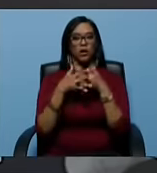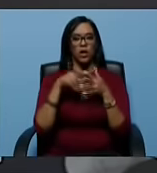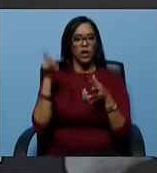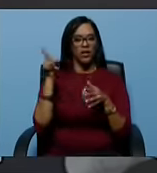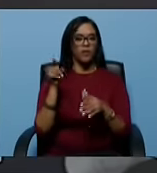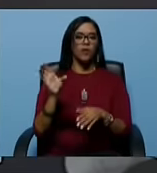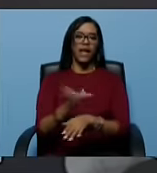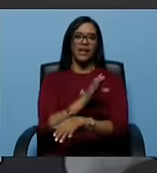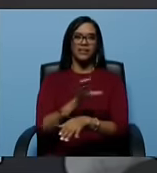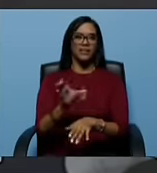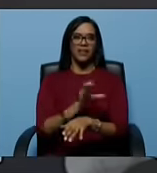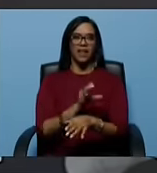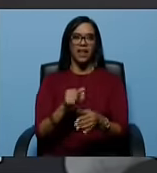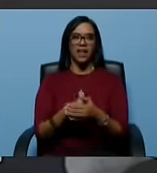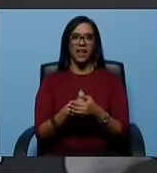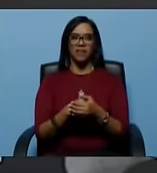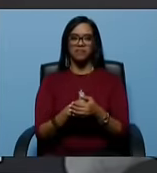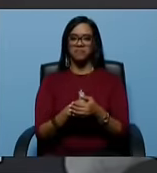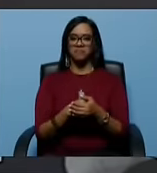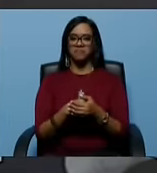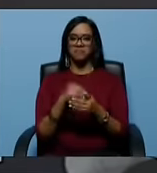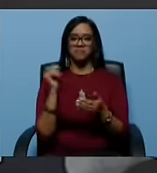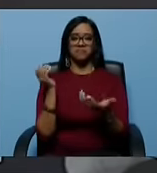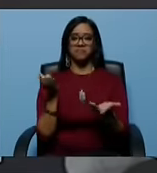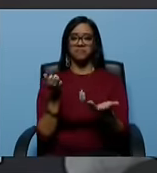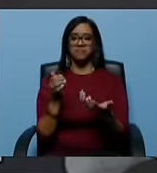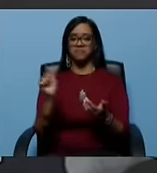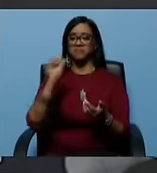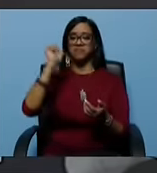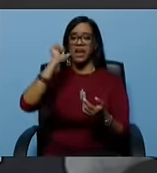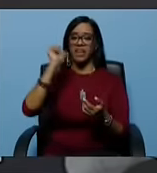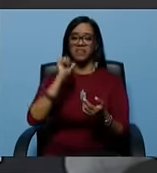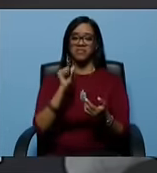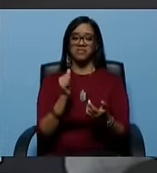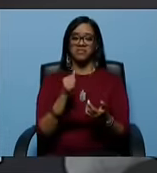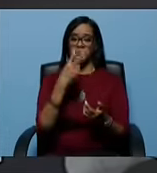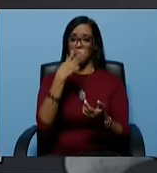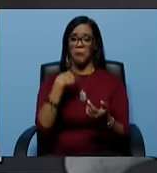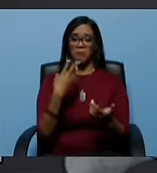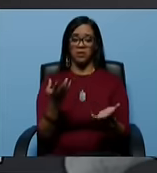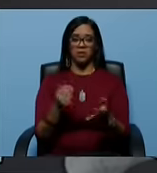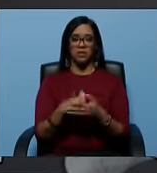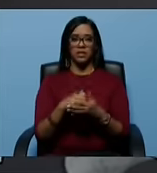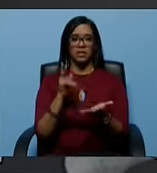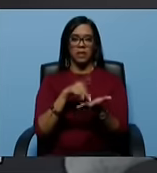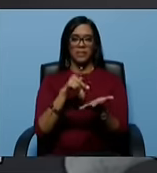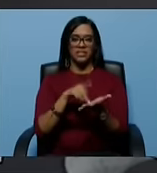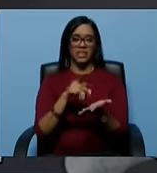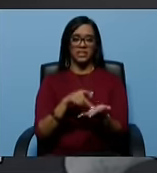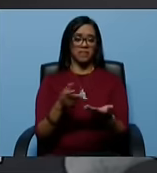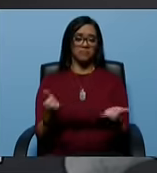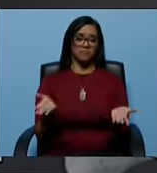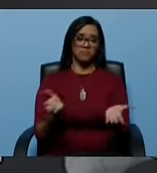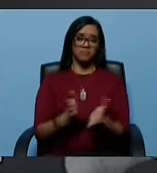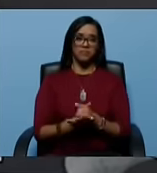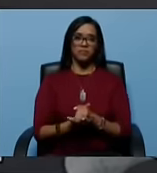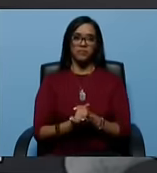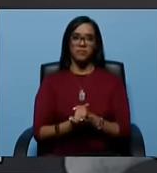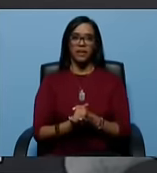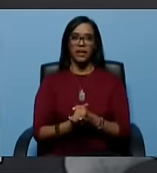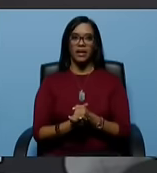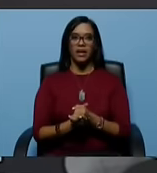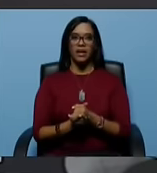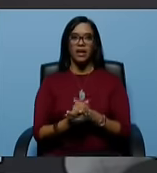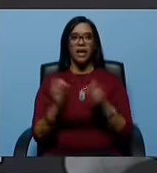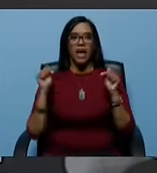bares de mala muerte, pues. Y se presentan en esos sitios. Para acá trajeron,